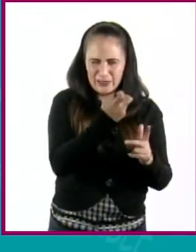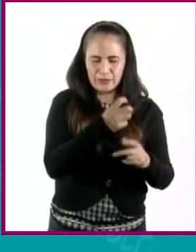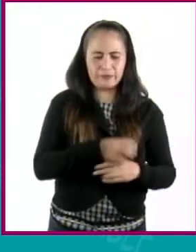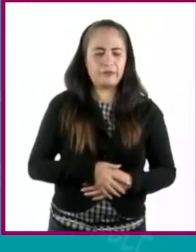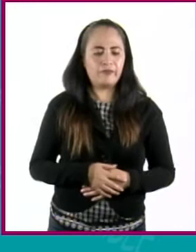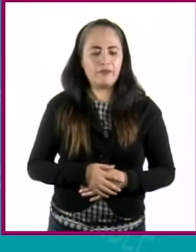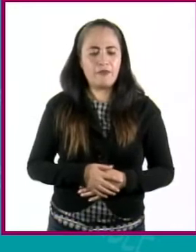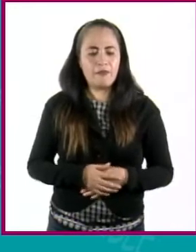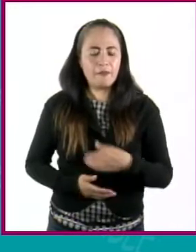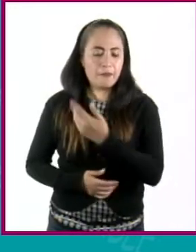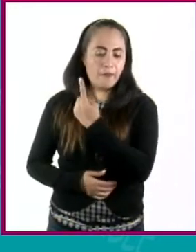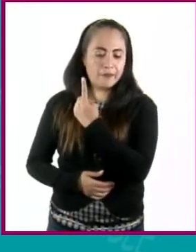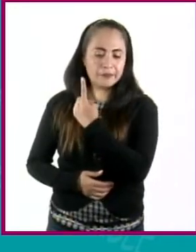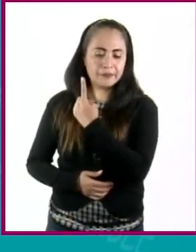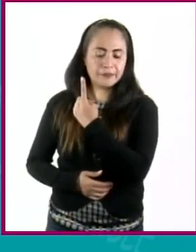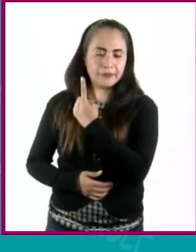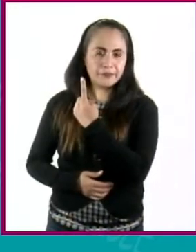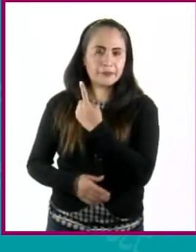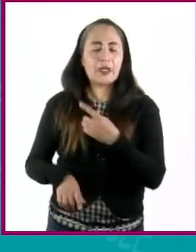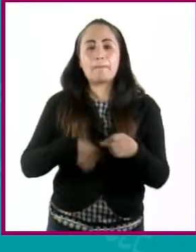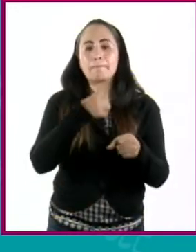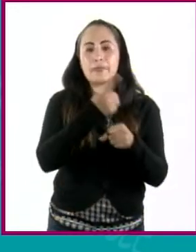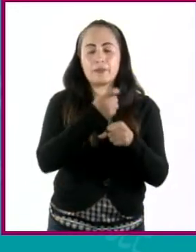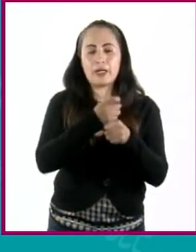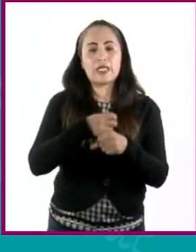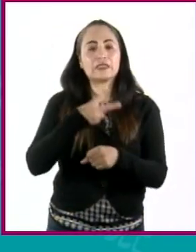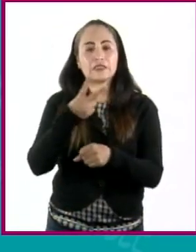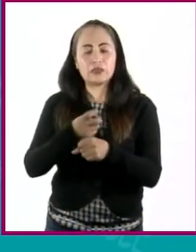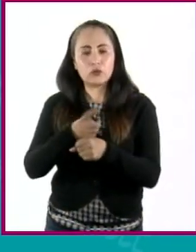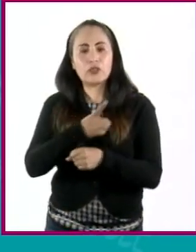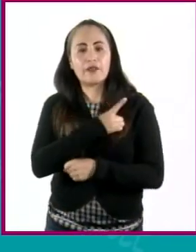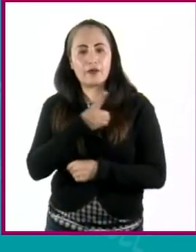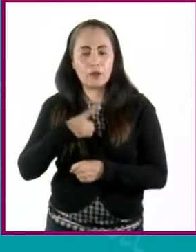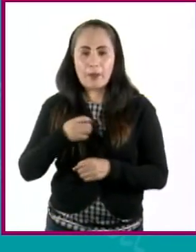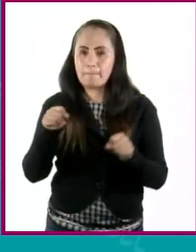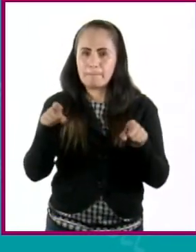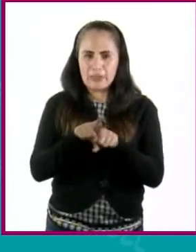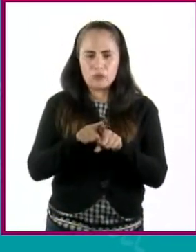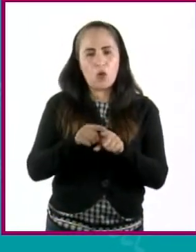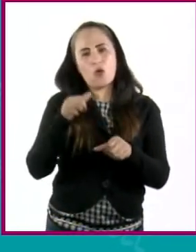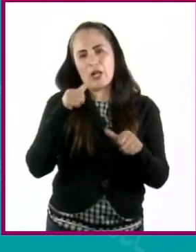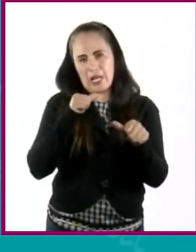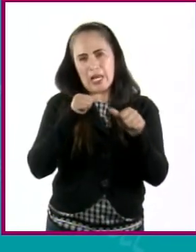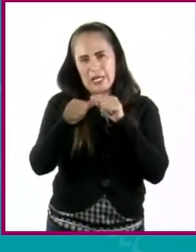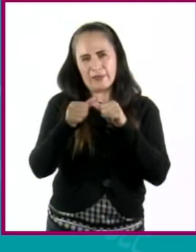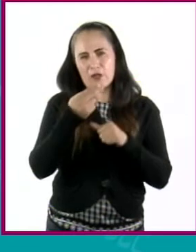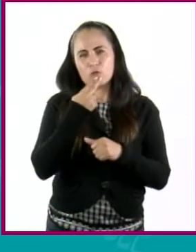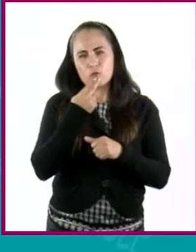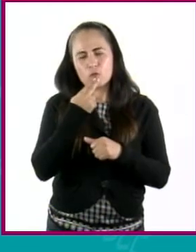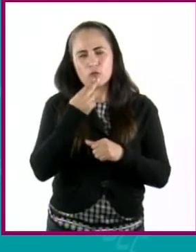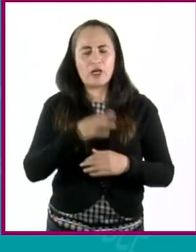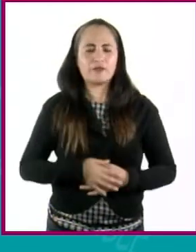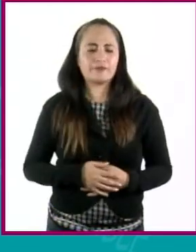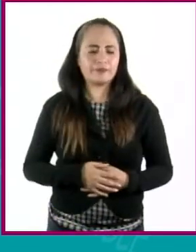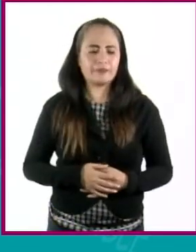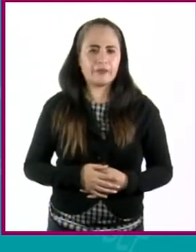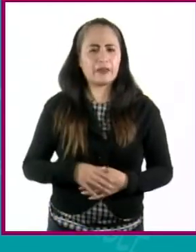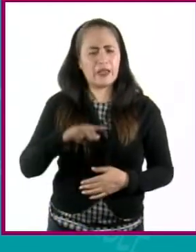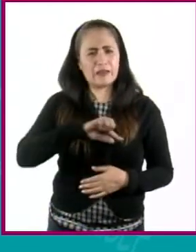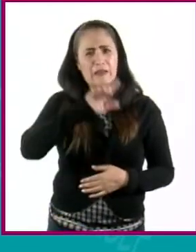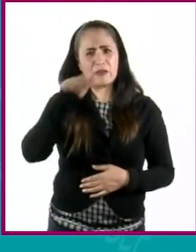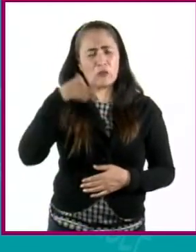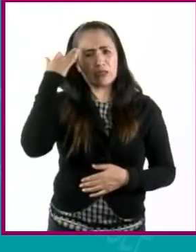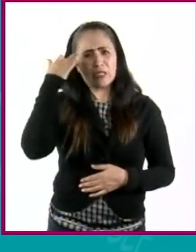Como ese factor es el mismo en la primera y segunda deuda, se pueden escribir usando exponentes. ¿Cómo será la fórmula para después de 28